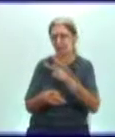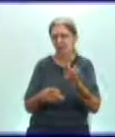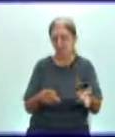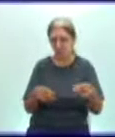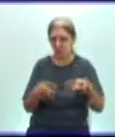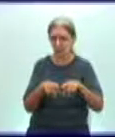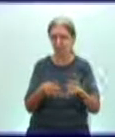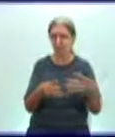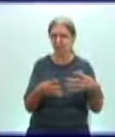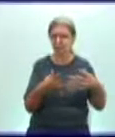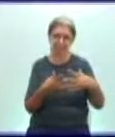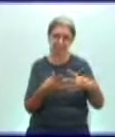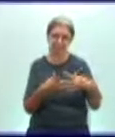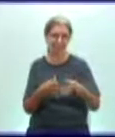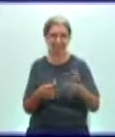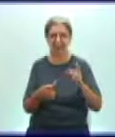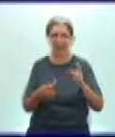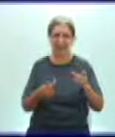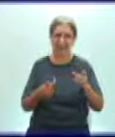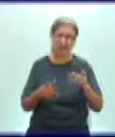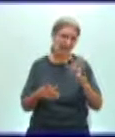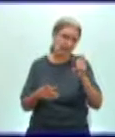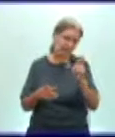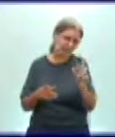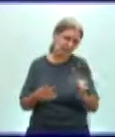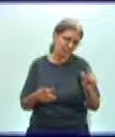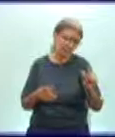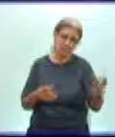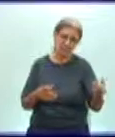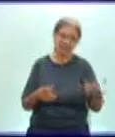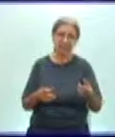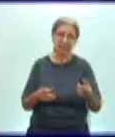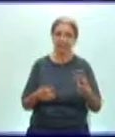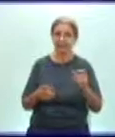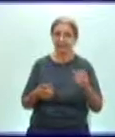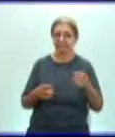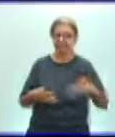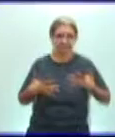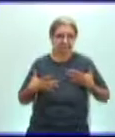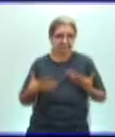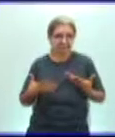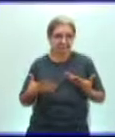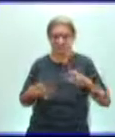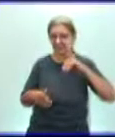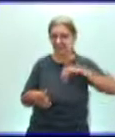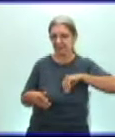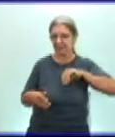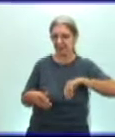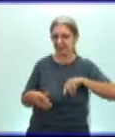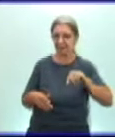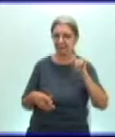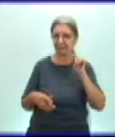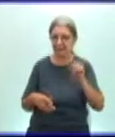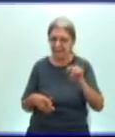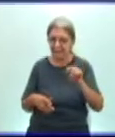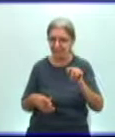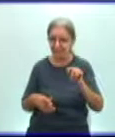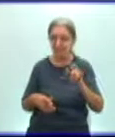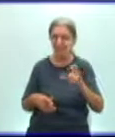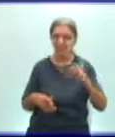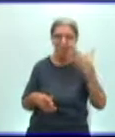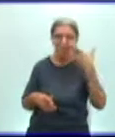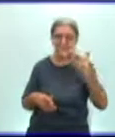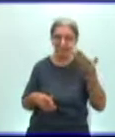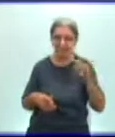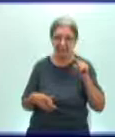debe fundamentar impresiones y sentimientos. Ahí tiene, en esencia, los objetivos que